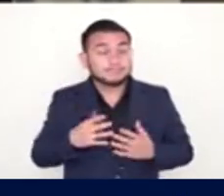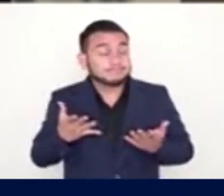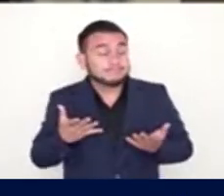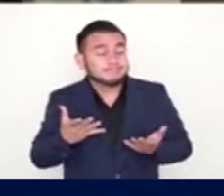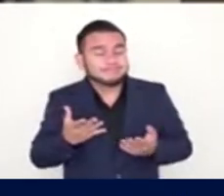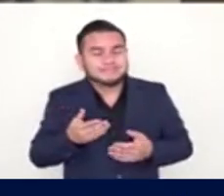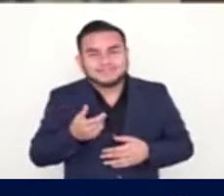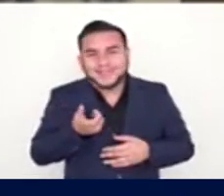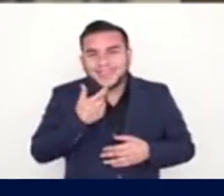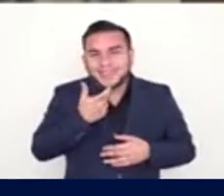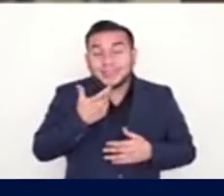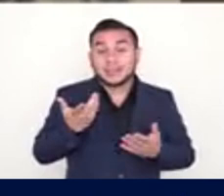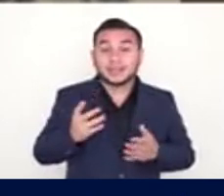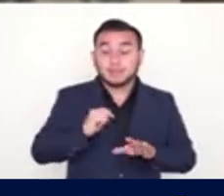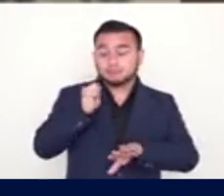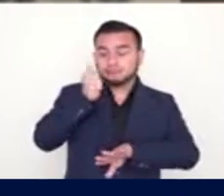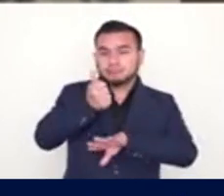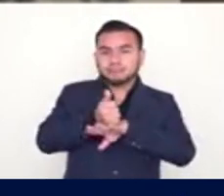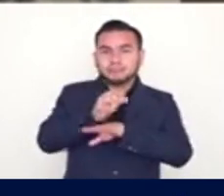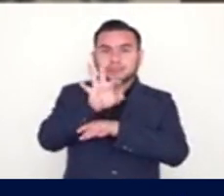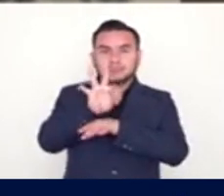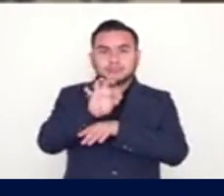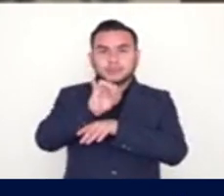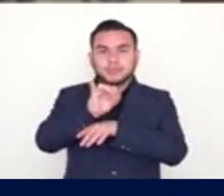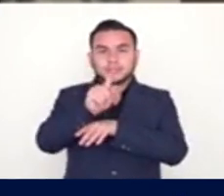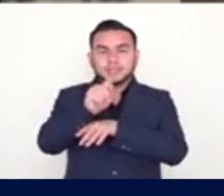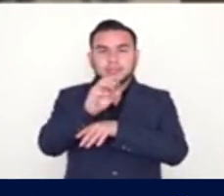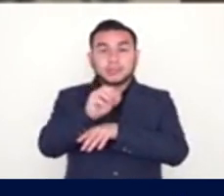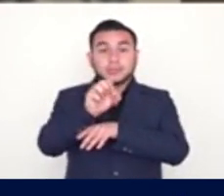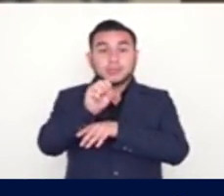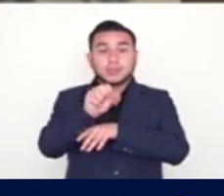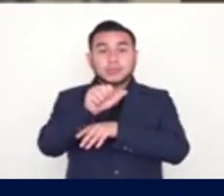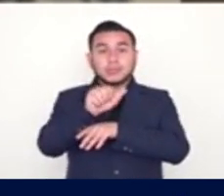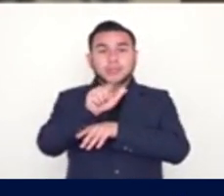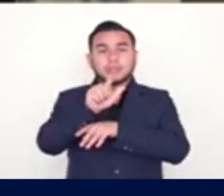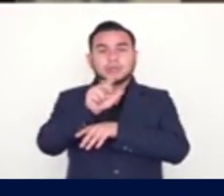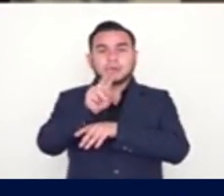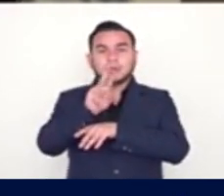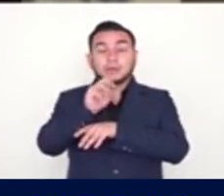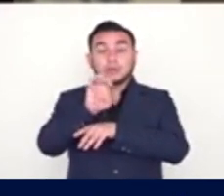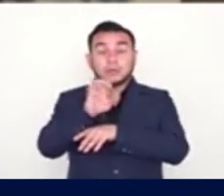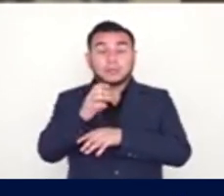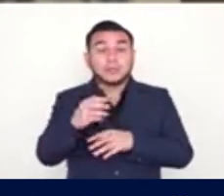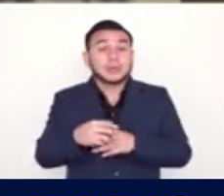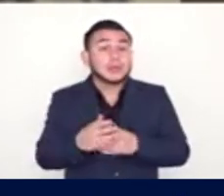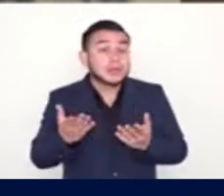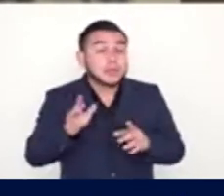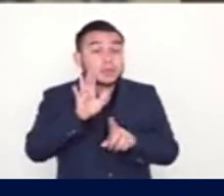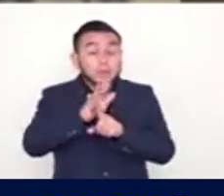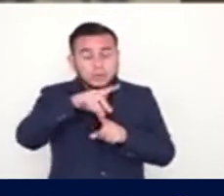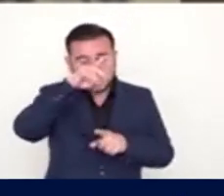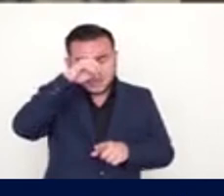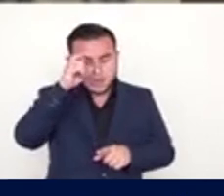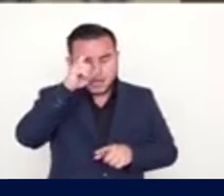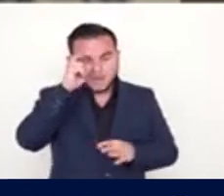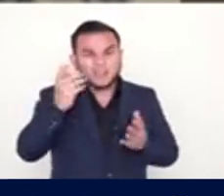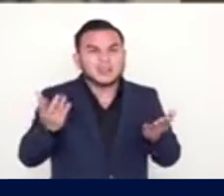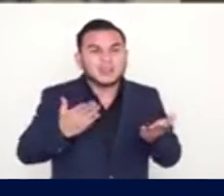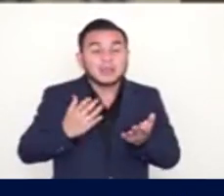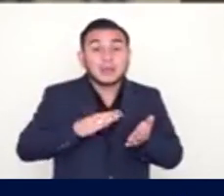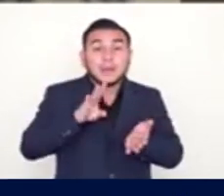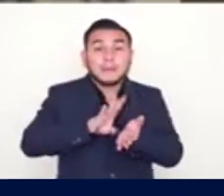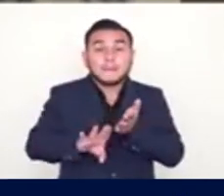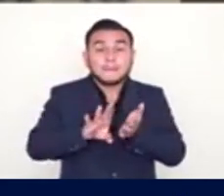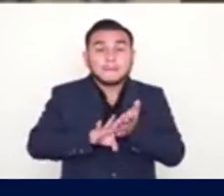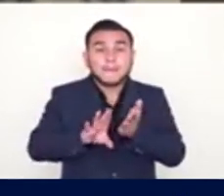Gracioso, ¿no? Y luego fundan un periódico con Fito Salume ya lo aceptó, y luego ese periódico al cual tú trabajas, de Fito Salume, financiado